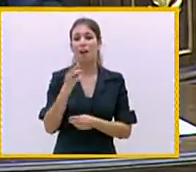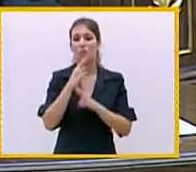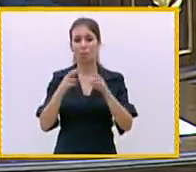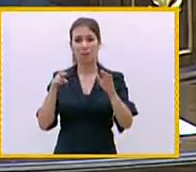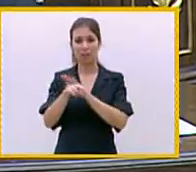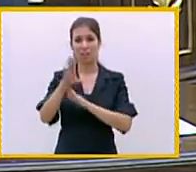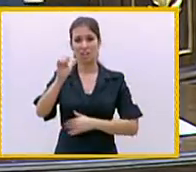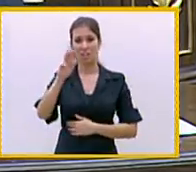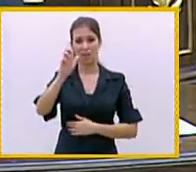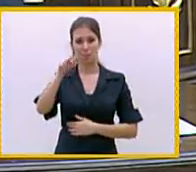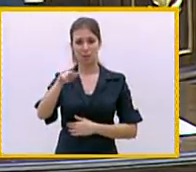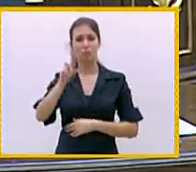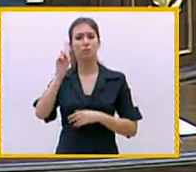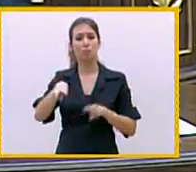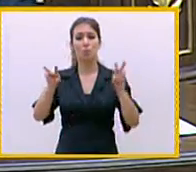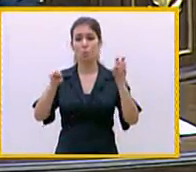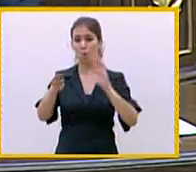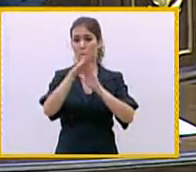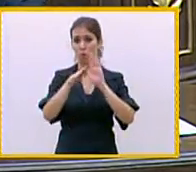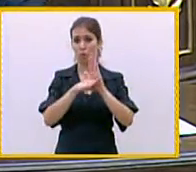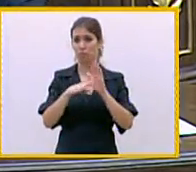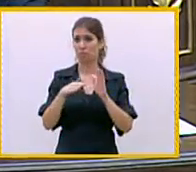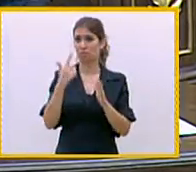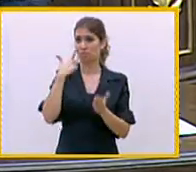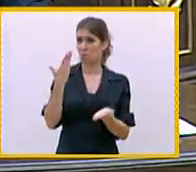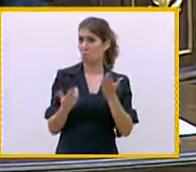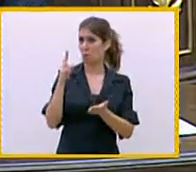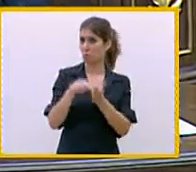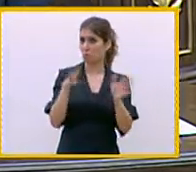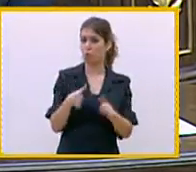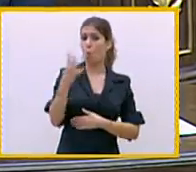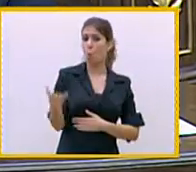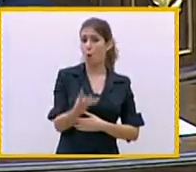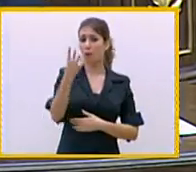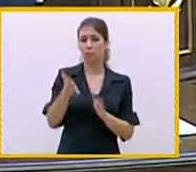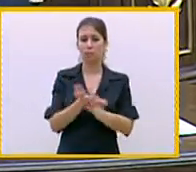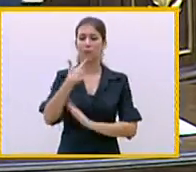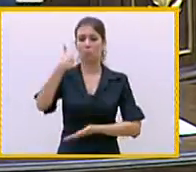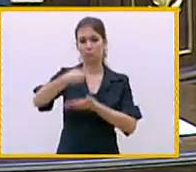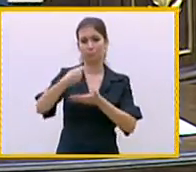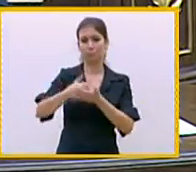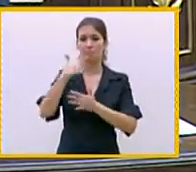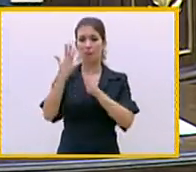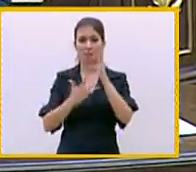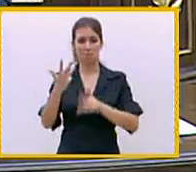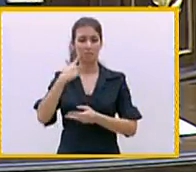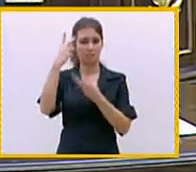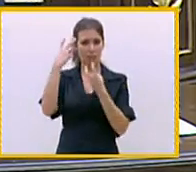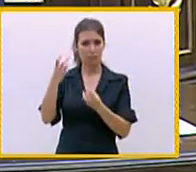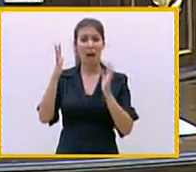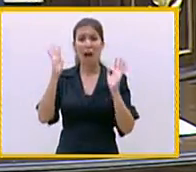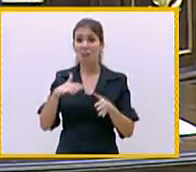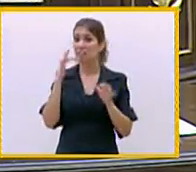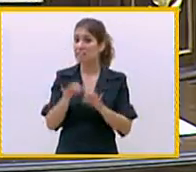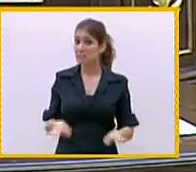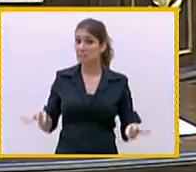al aprobar un nuevo paquete, el cuarto desde 2008, de reducción de cargas administrativas que se estima generará un ahorro de 2.000